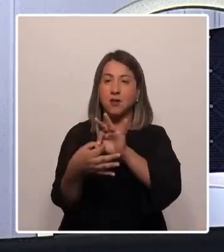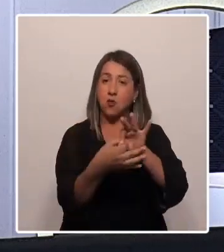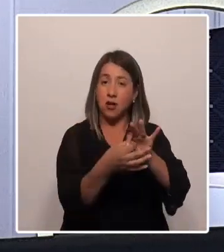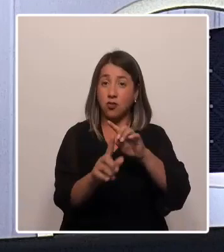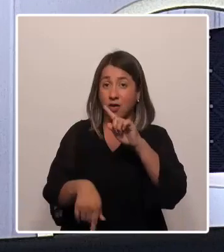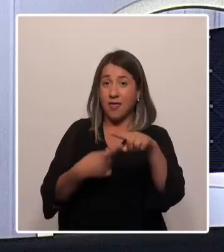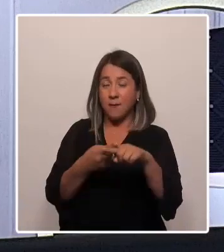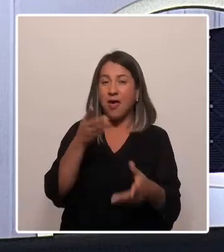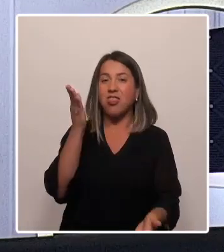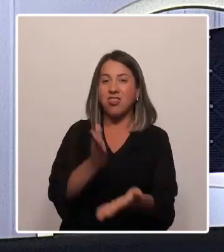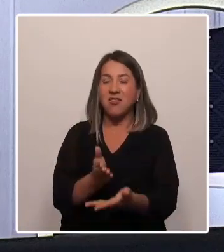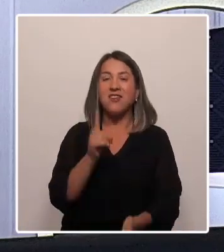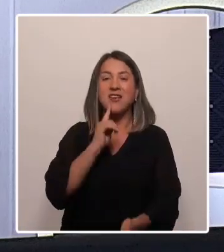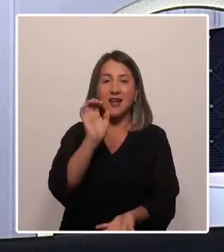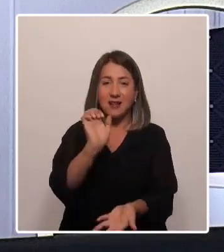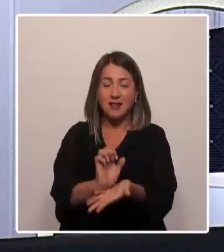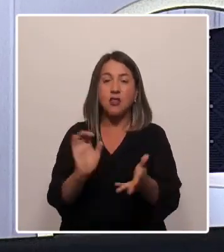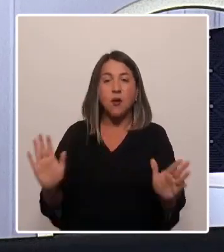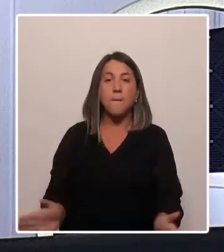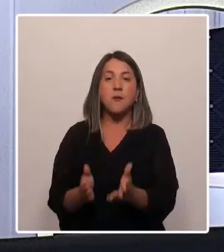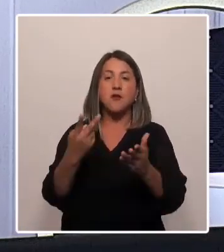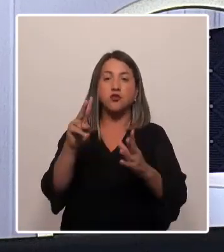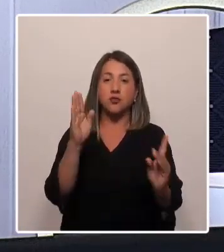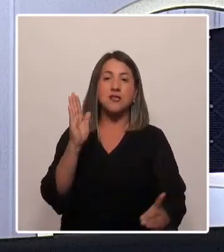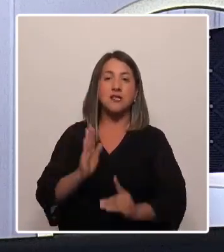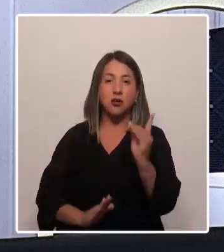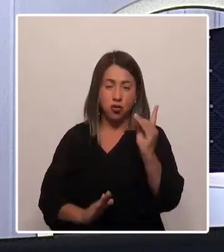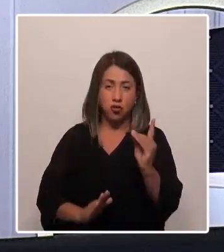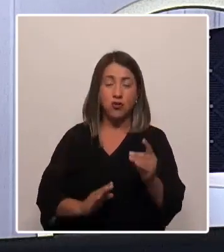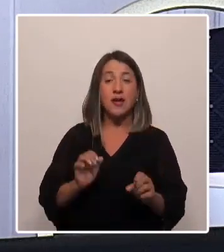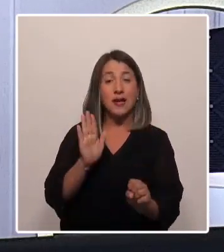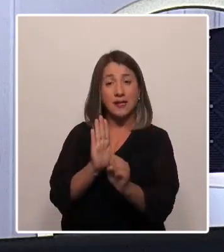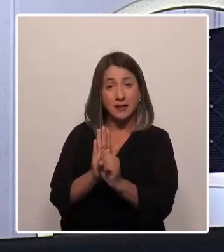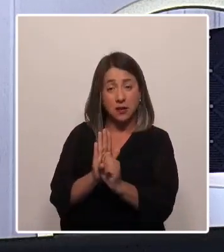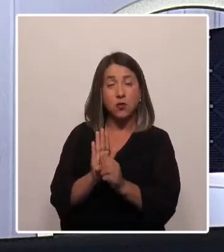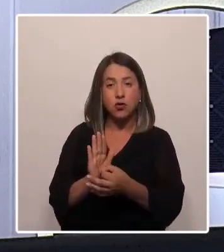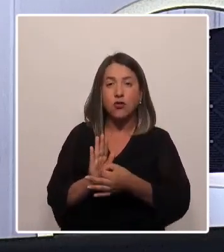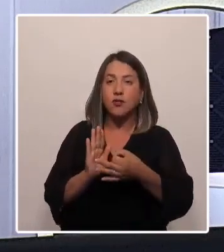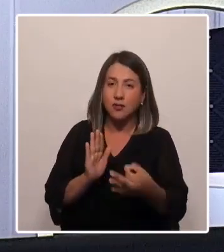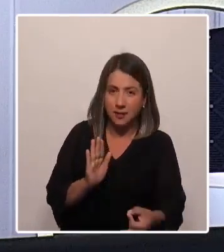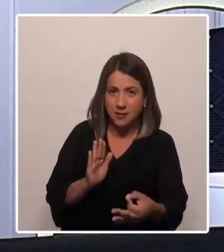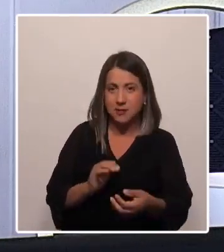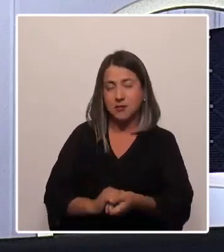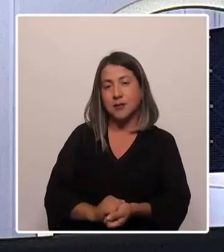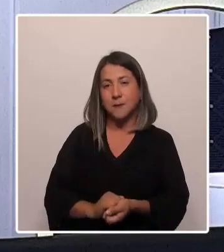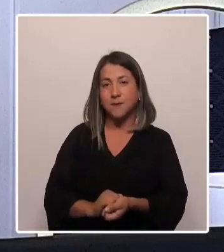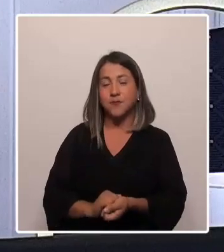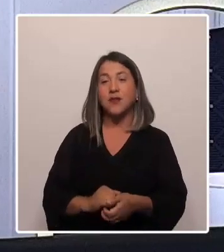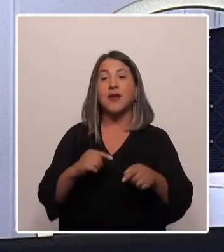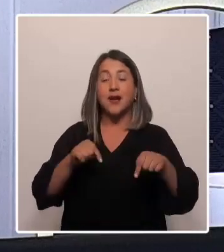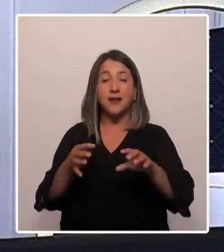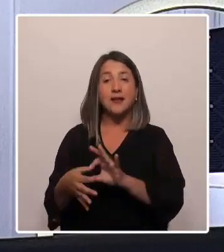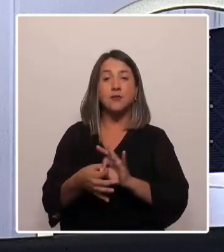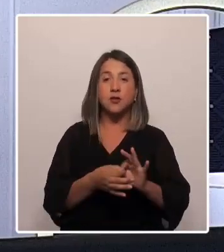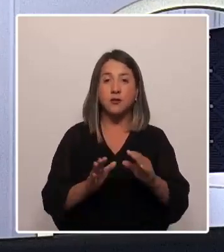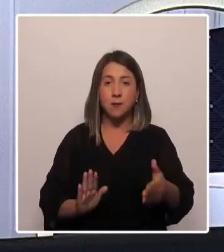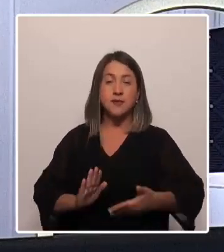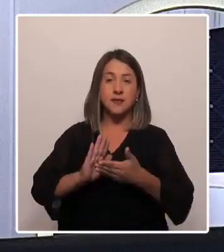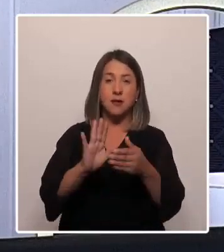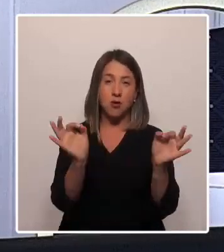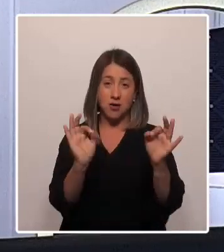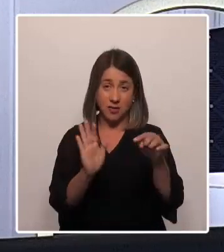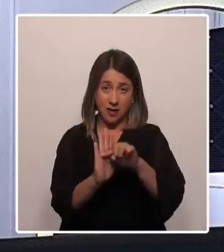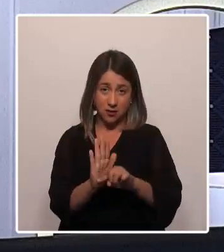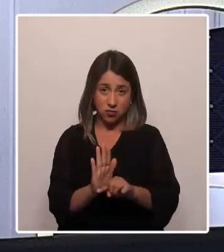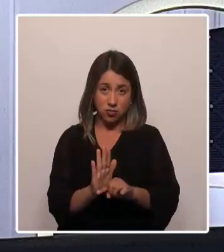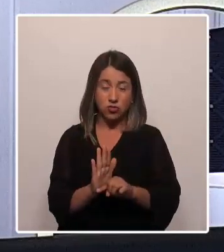del Estado de promover su desarrollo, al cual el artículo no hace referencia. Es por esta razón que presentamos una indicación que persigue